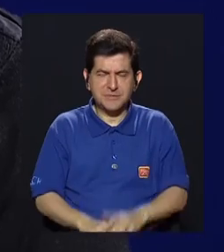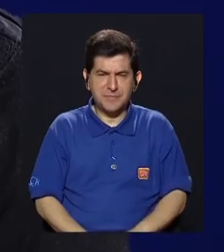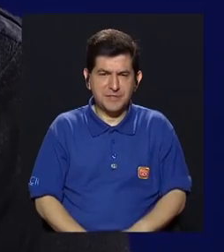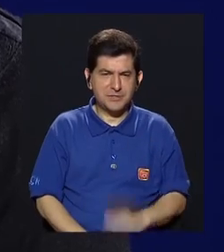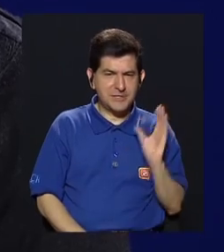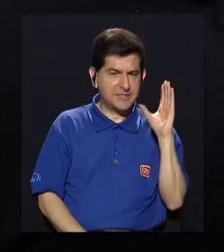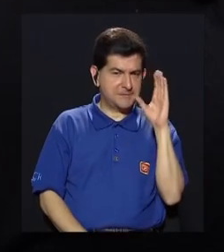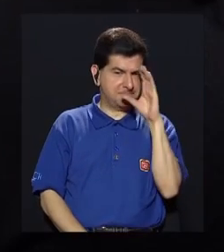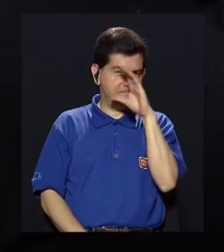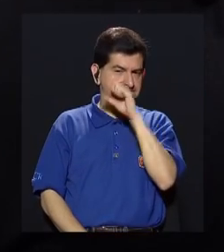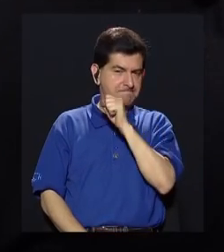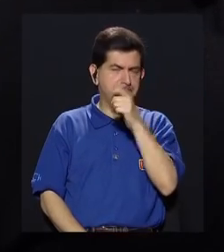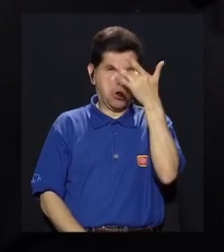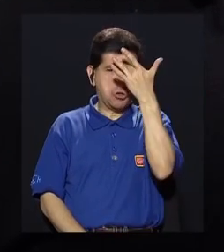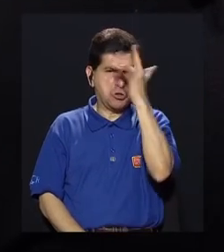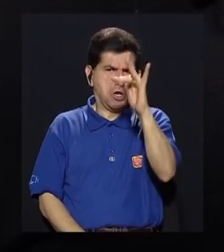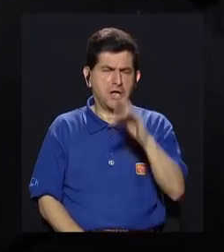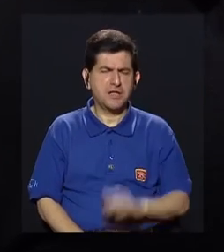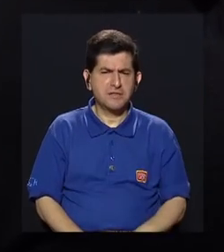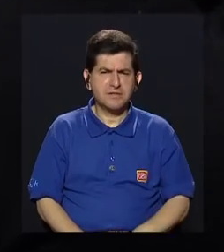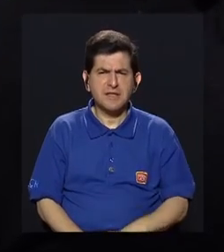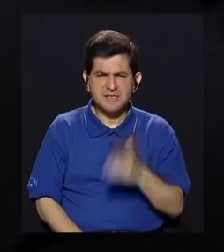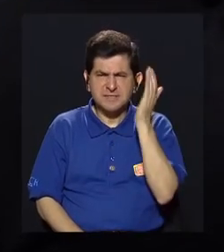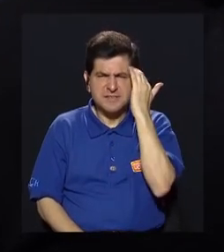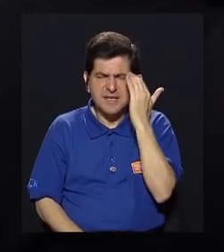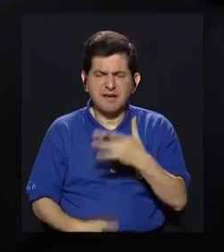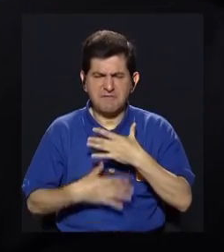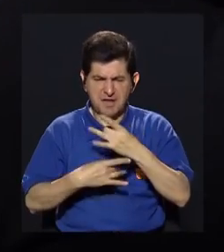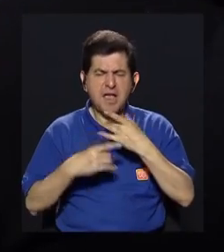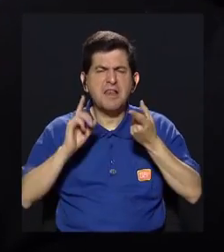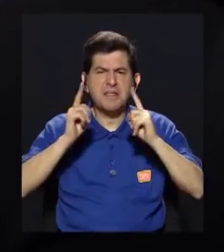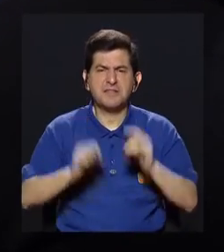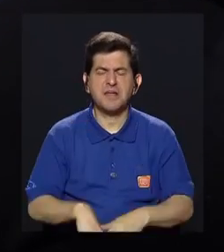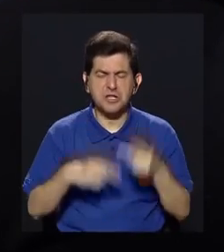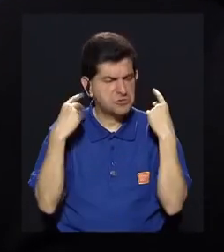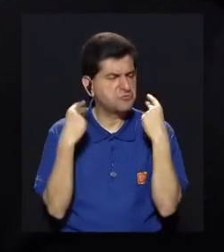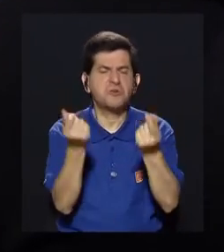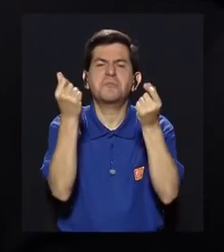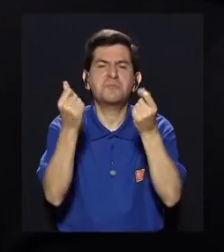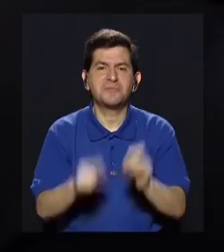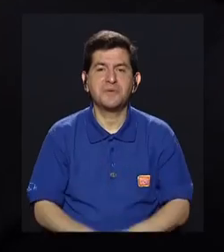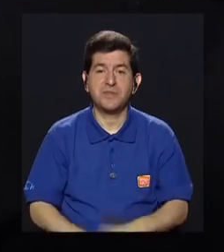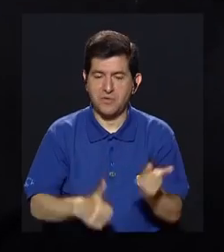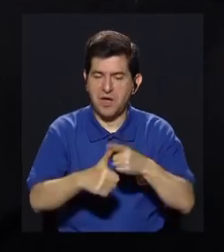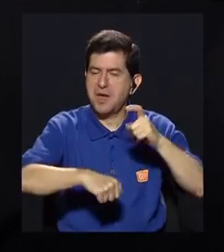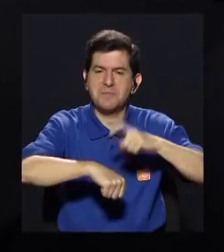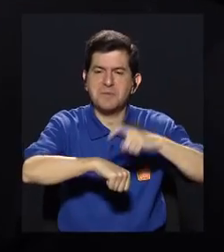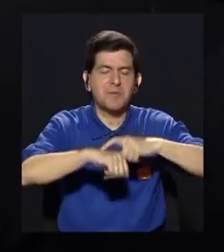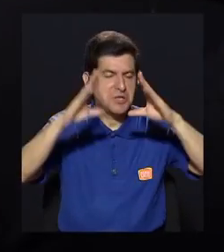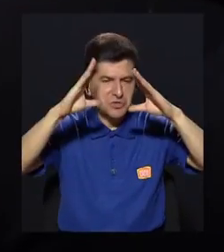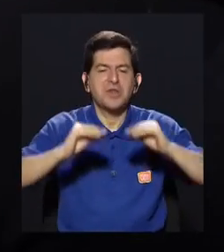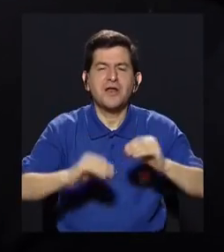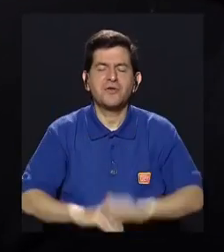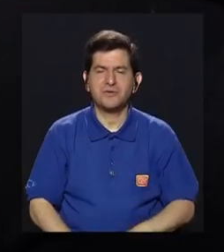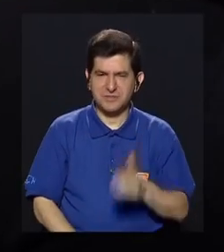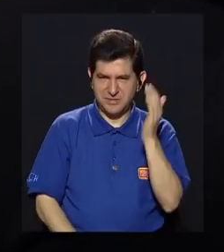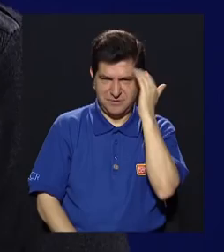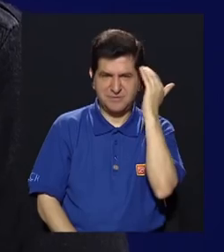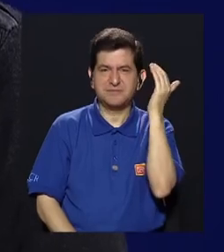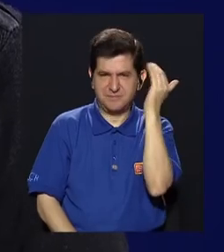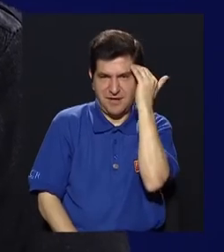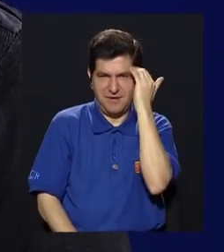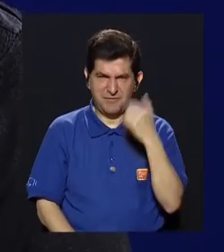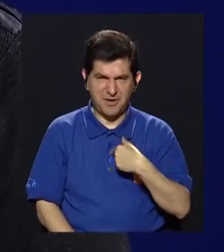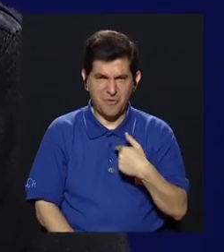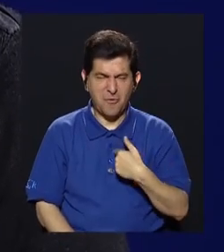perspicaz gente muy inteligente ellos se dan cuenta cuáles son las intenciones de uno muy rápidamente desde la primera desde la primera noche se dan cuenta si uno en verdad